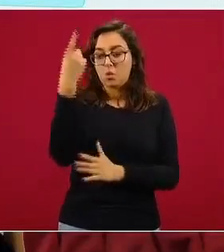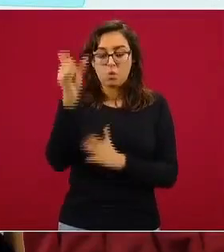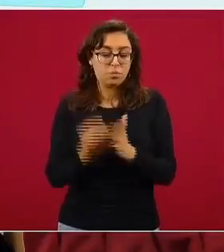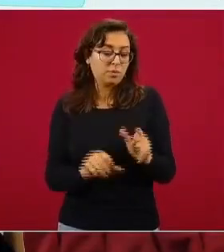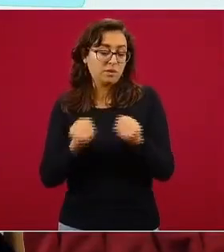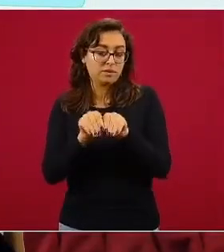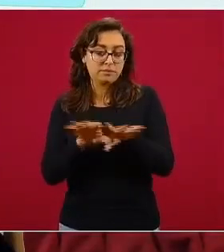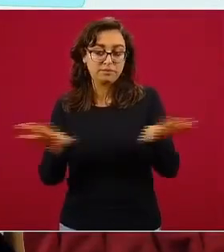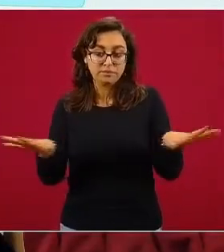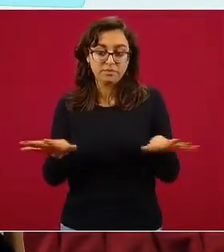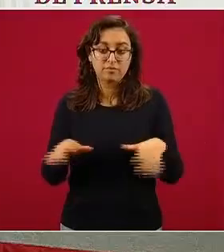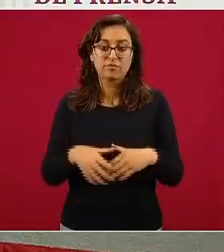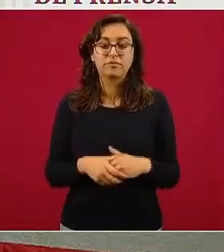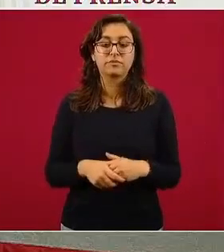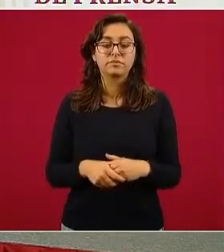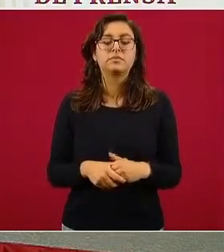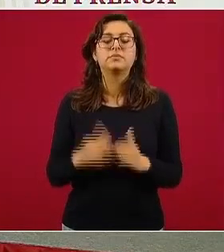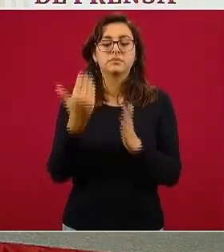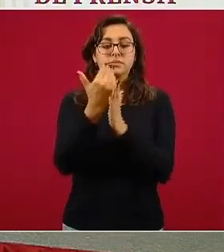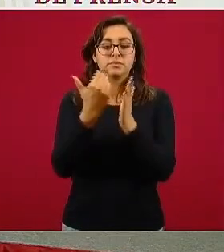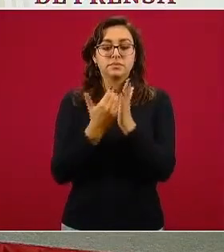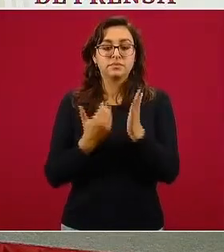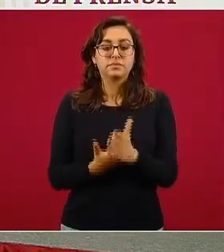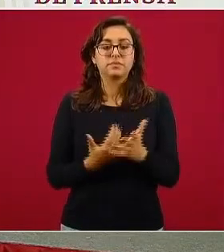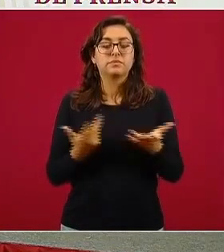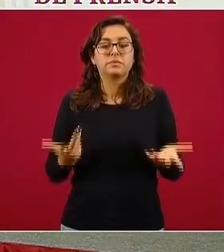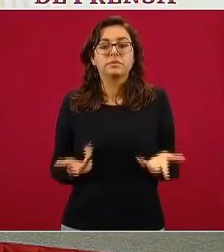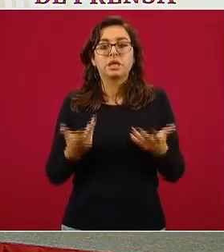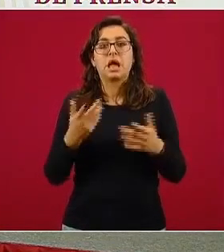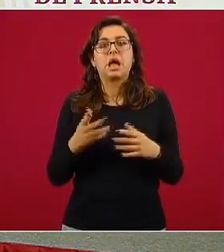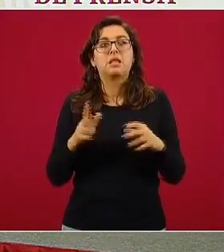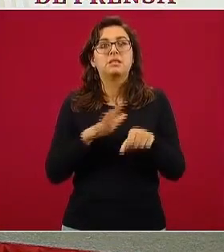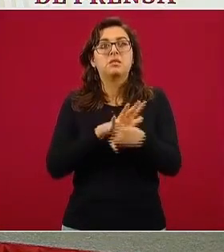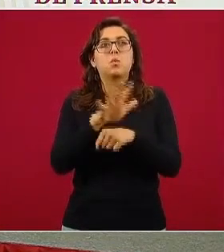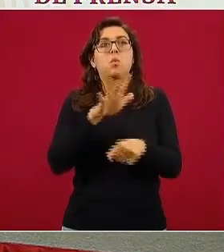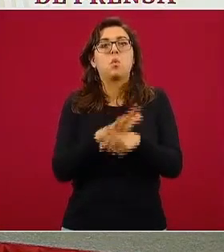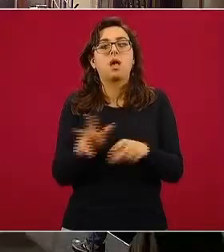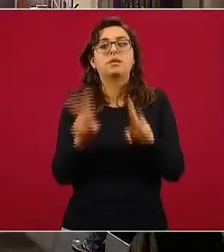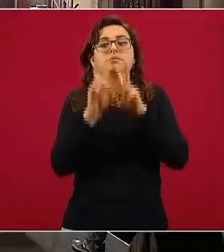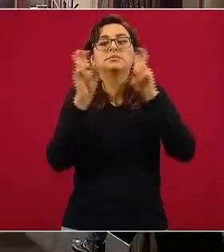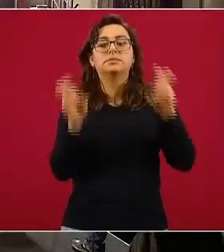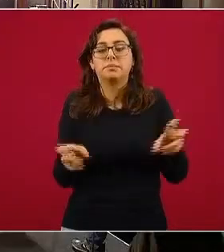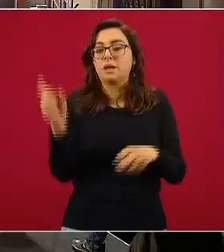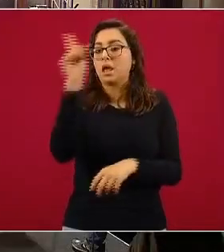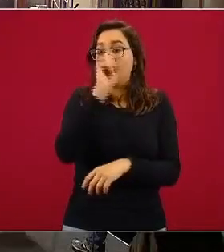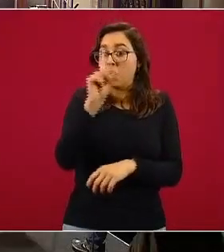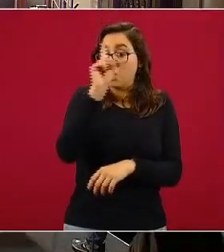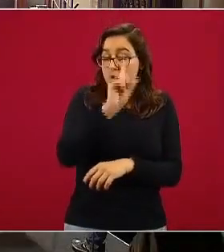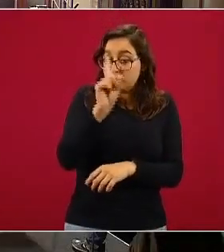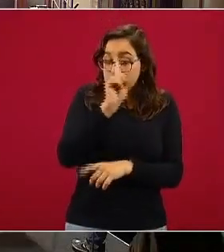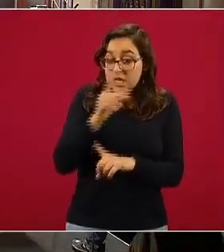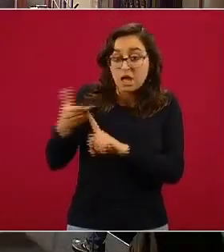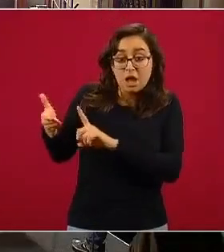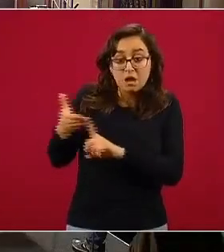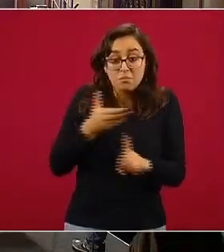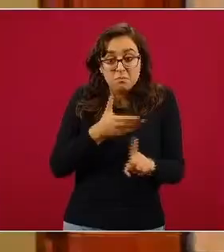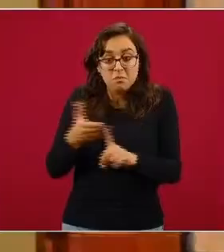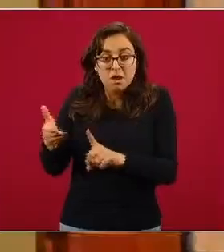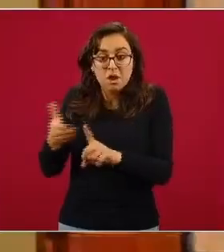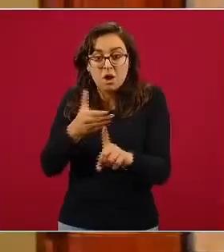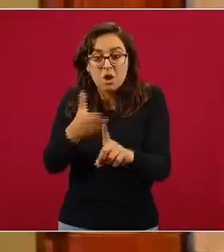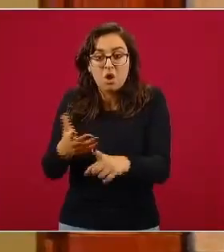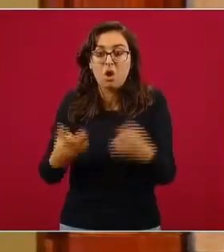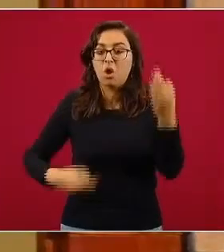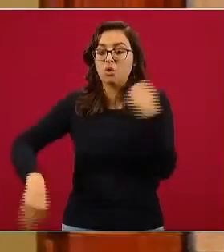y fue principalmente un lineamiento sectorial que lo que buscaba era orientar tanto a todas las instituciones